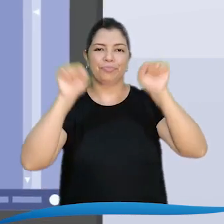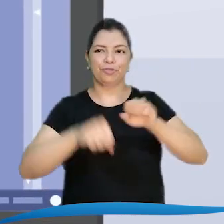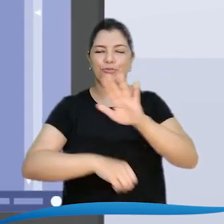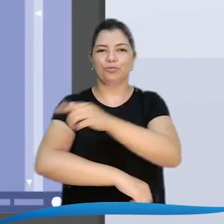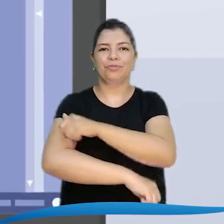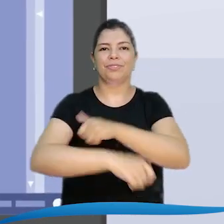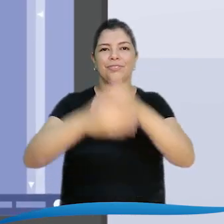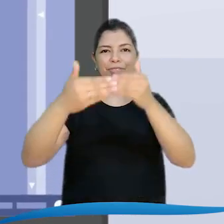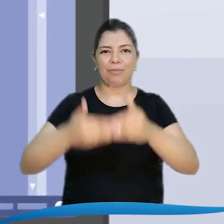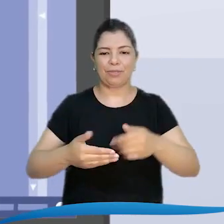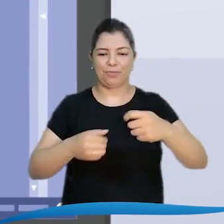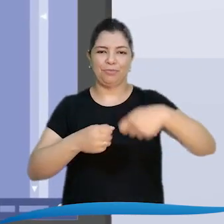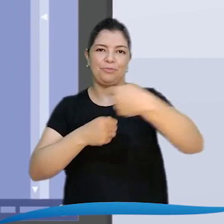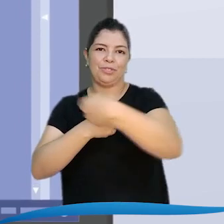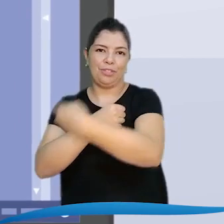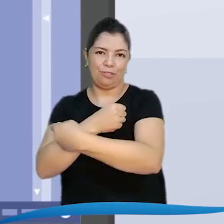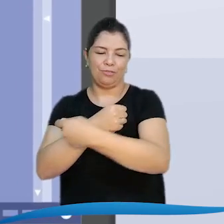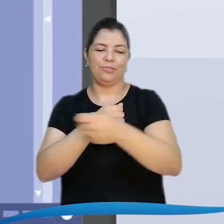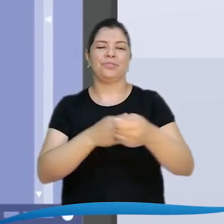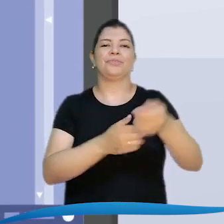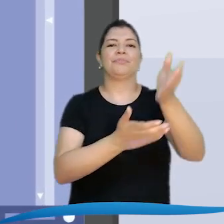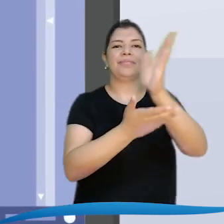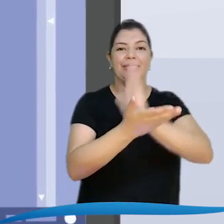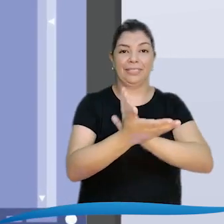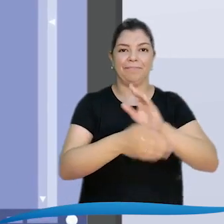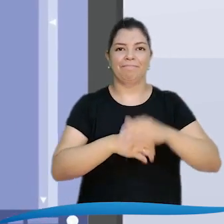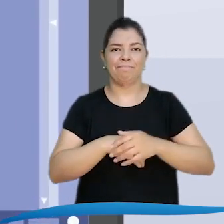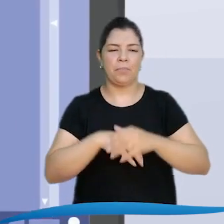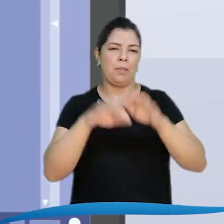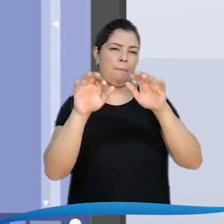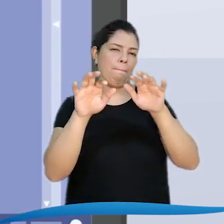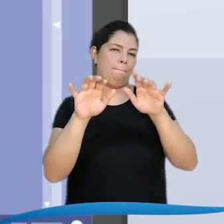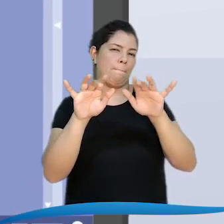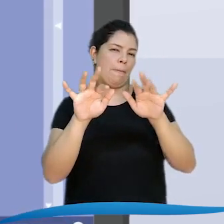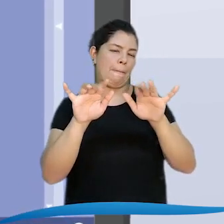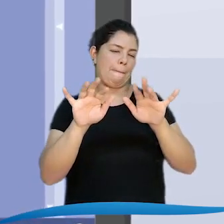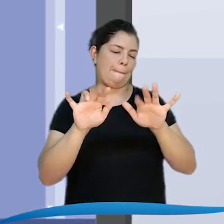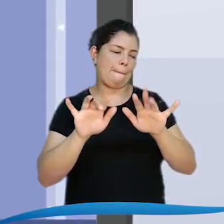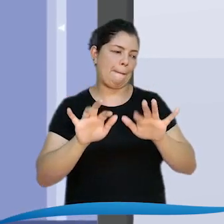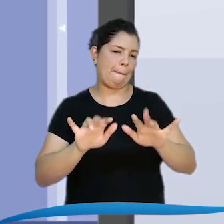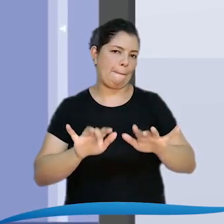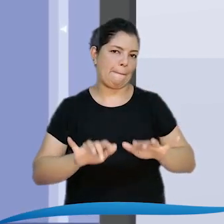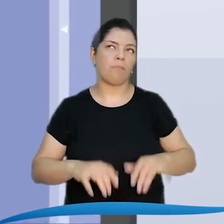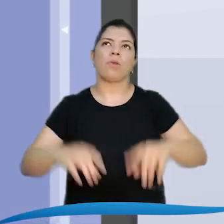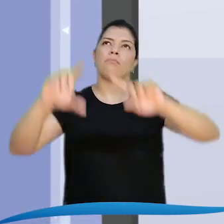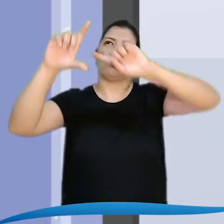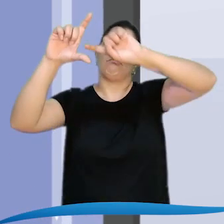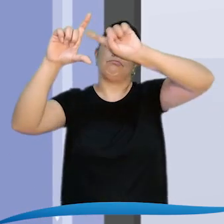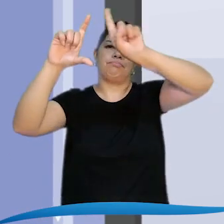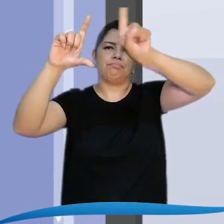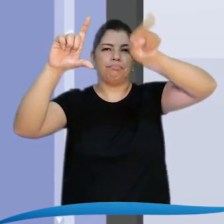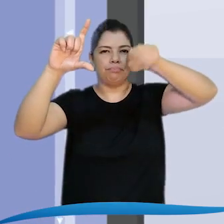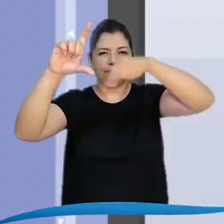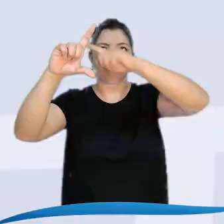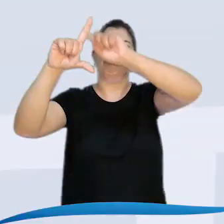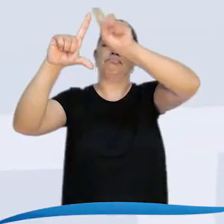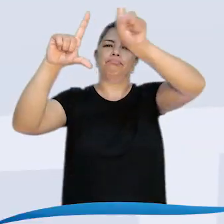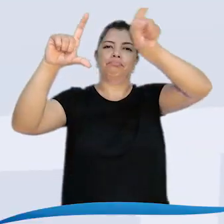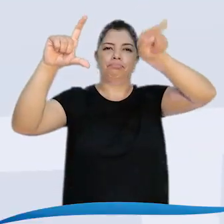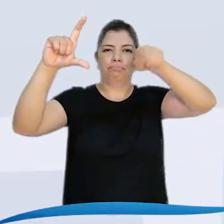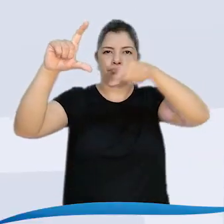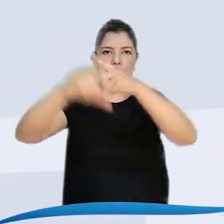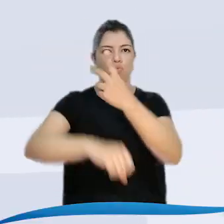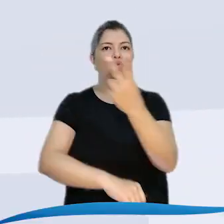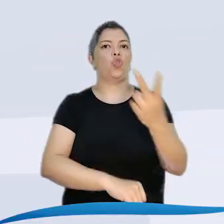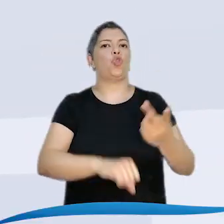de la sociedad civil del Comité Municipal de Discapacidad de Los Bananos, el Platanal, y procede a redactar el documento. El